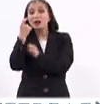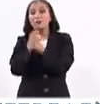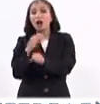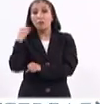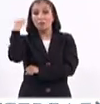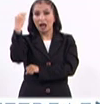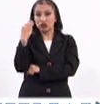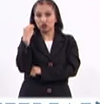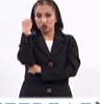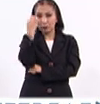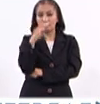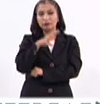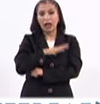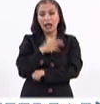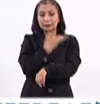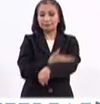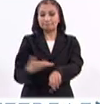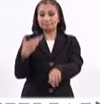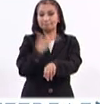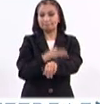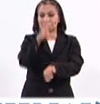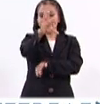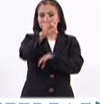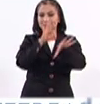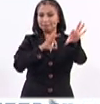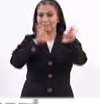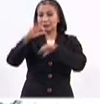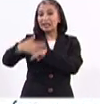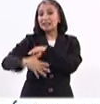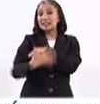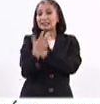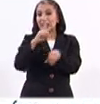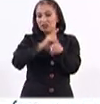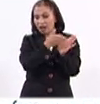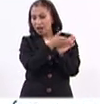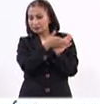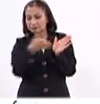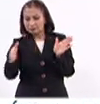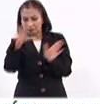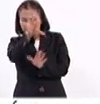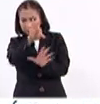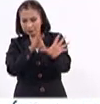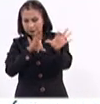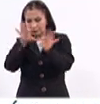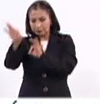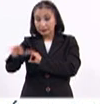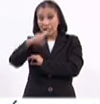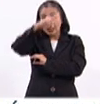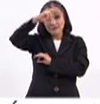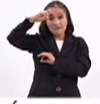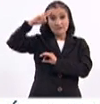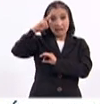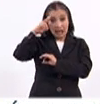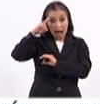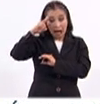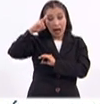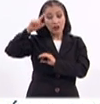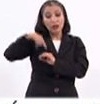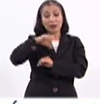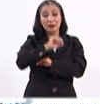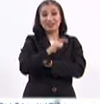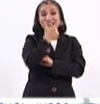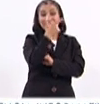1 de marzo. Hay un proceso de selección de 15 días y el verano va